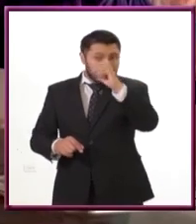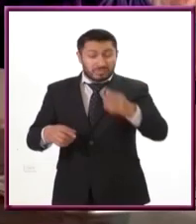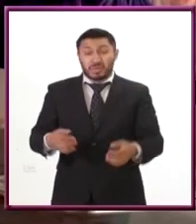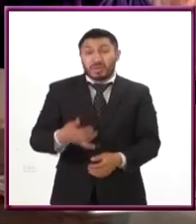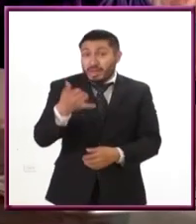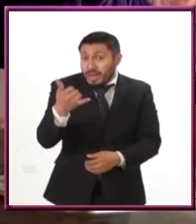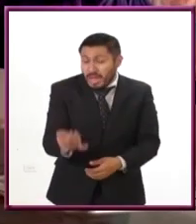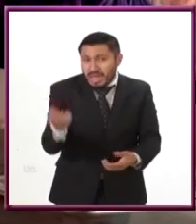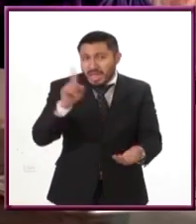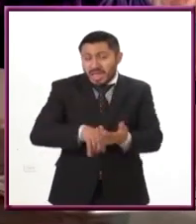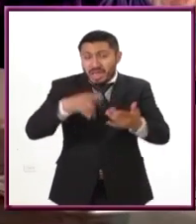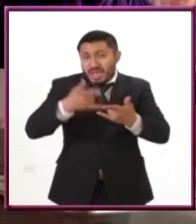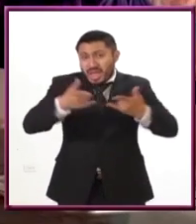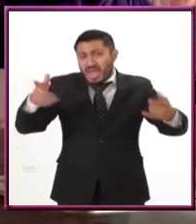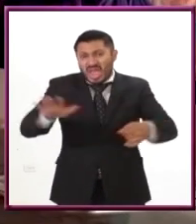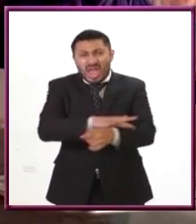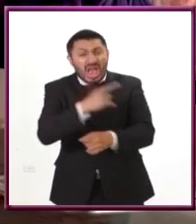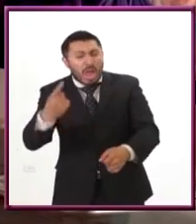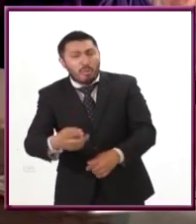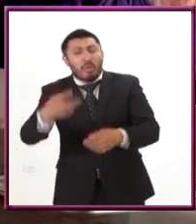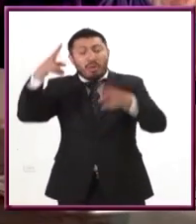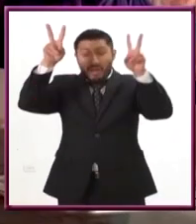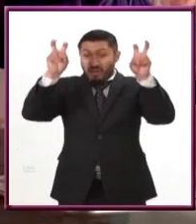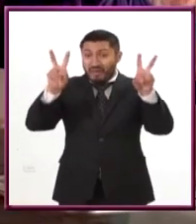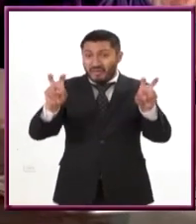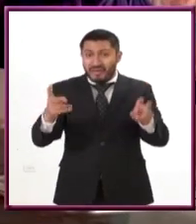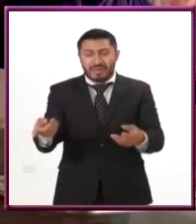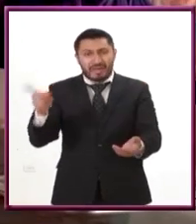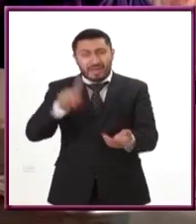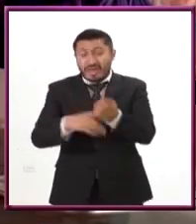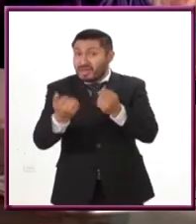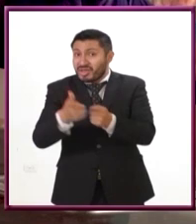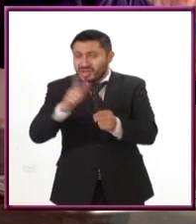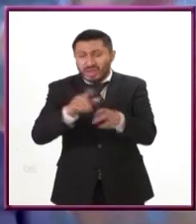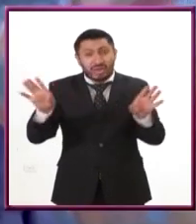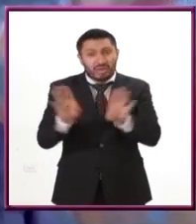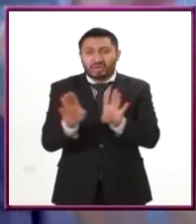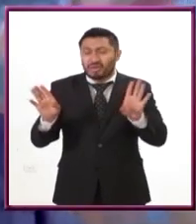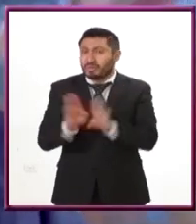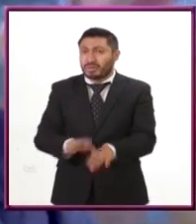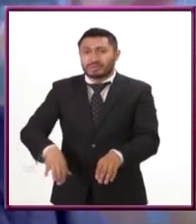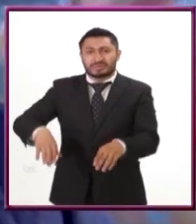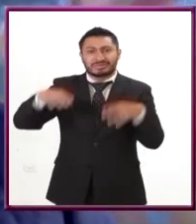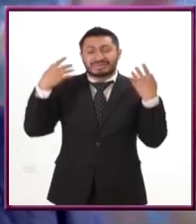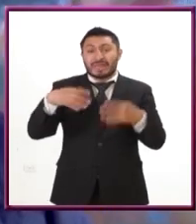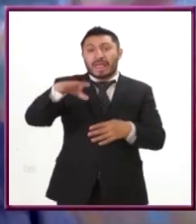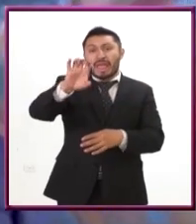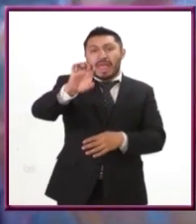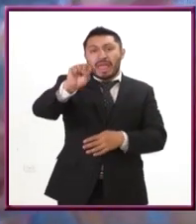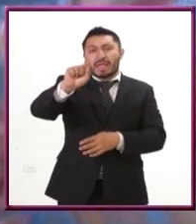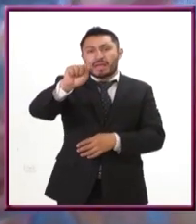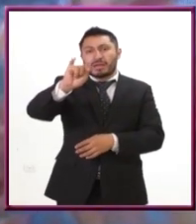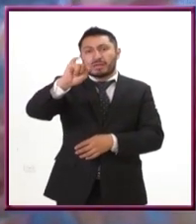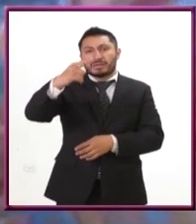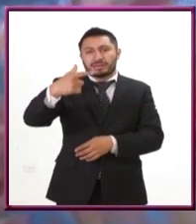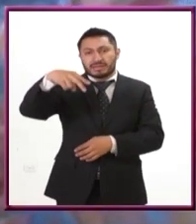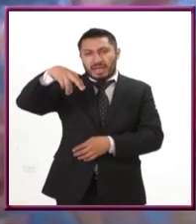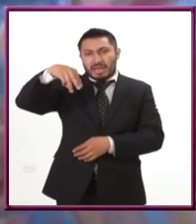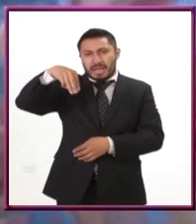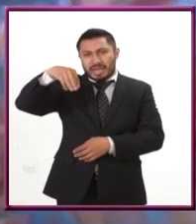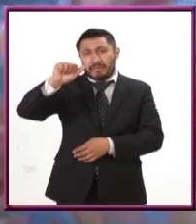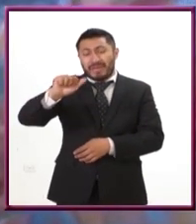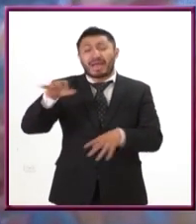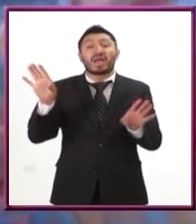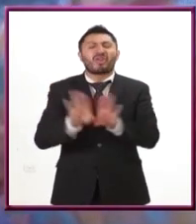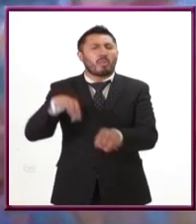histórica, ¿por qué estos temas se han estigmatizado tanto en la sociedad? Mira, yo creo que se han estigmatizado por la información y